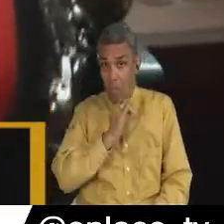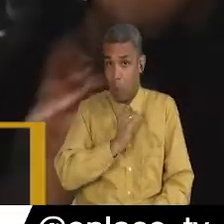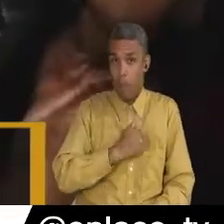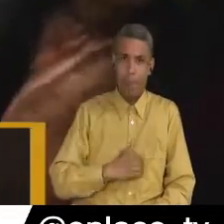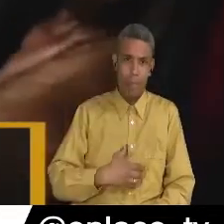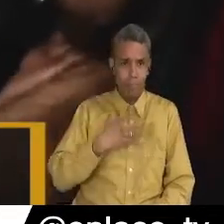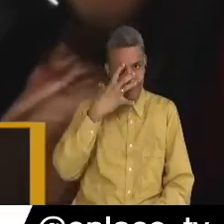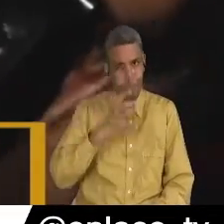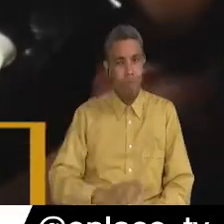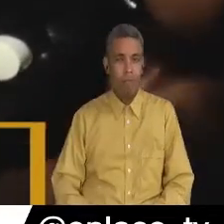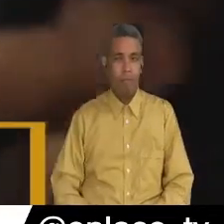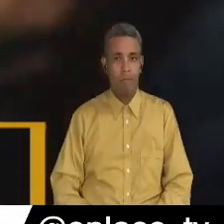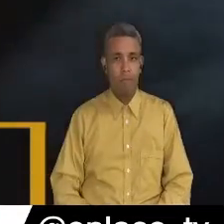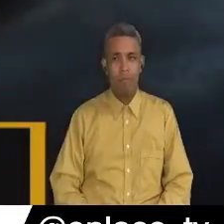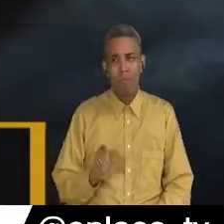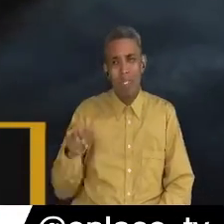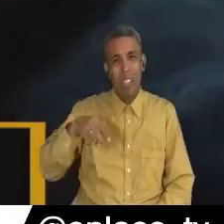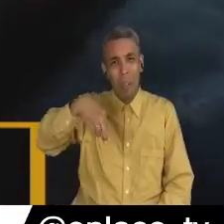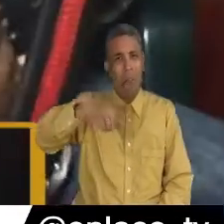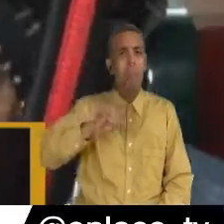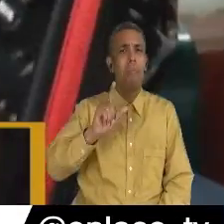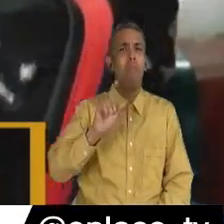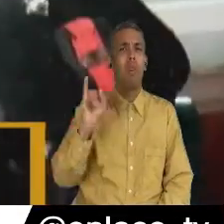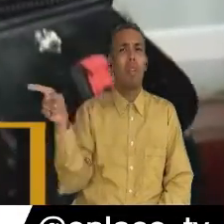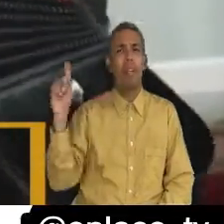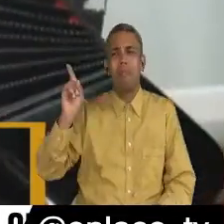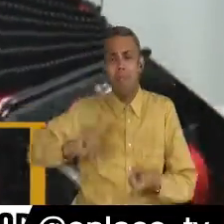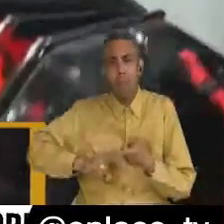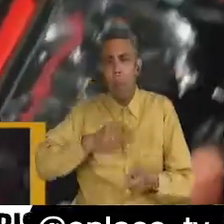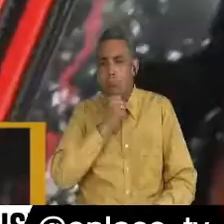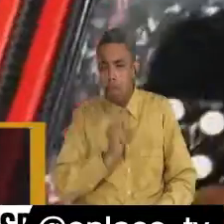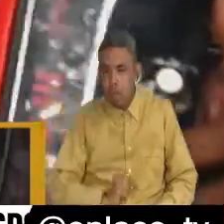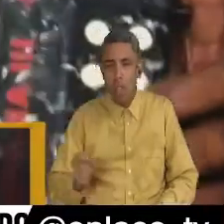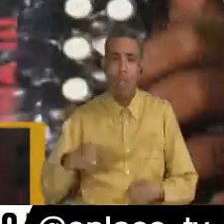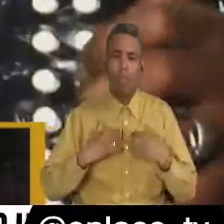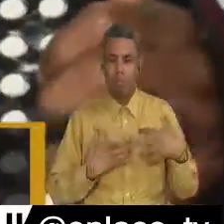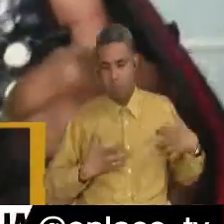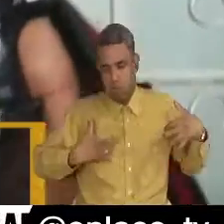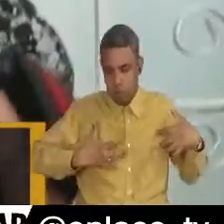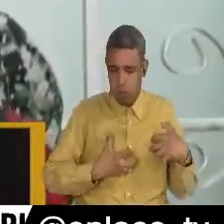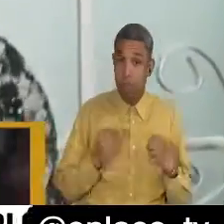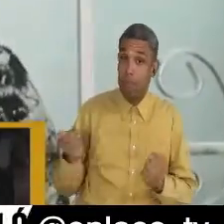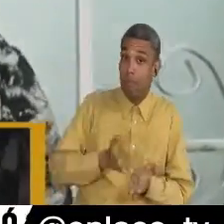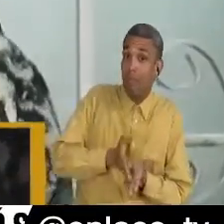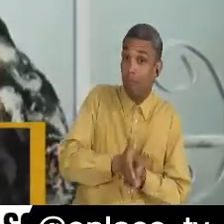personajes. El personaje que más años lleva tocando acordeón en estas tierras bermejas.